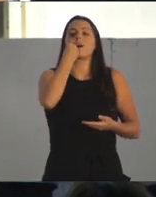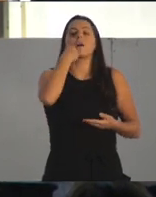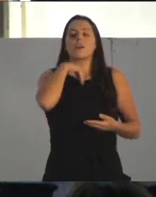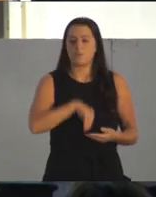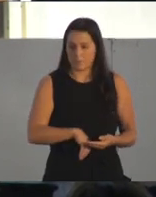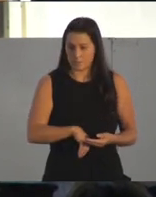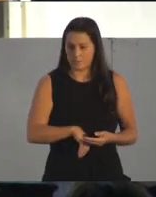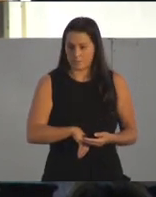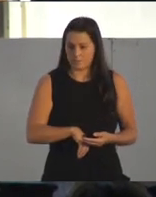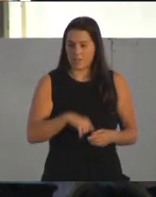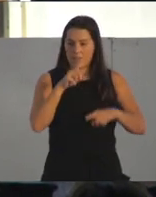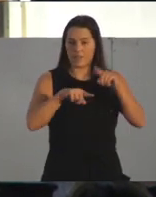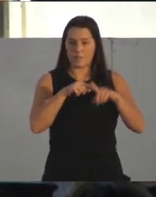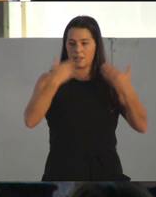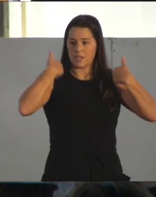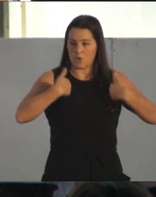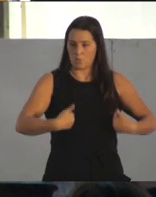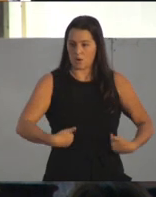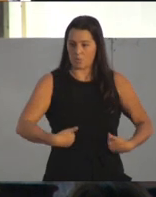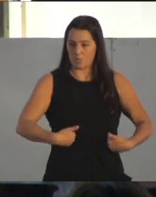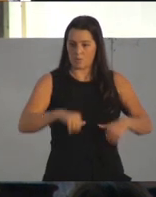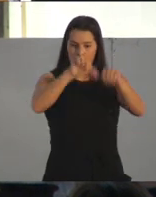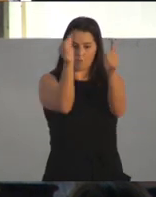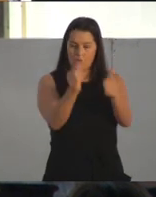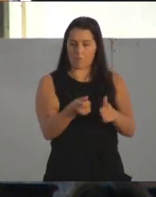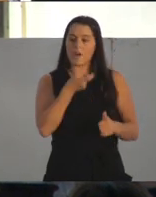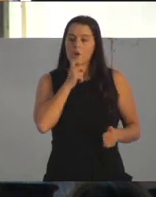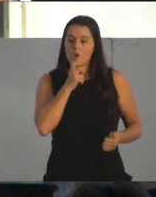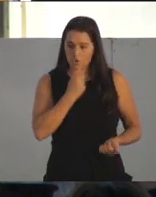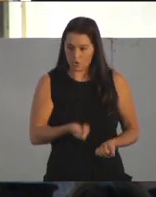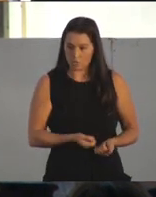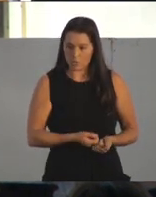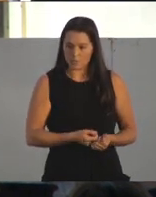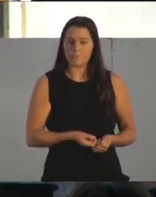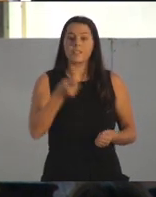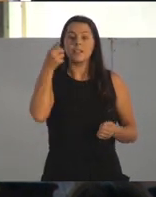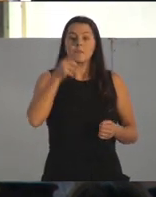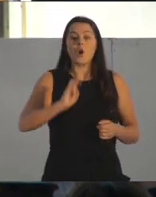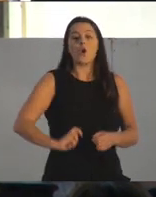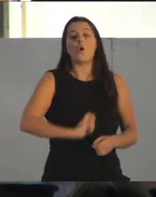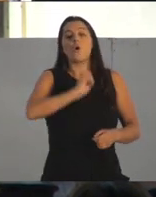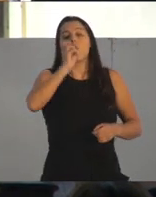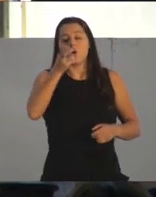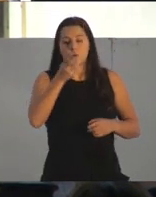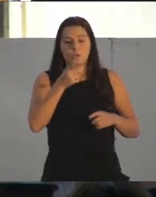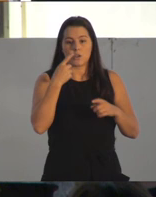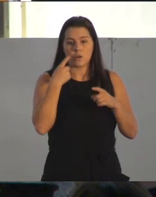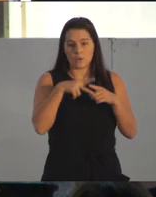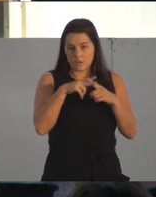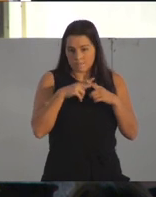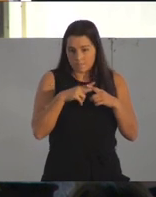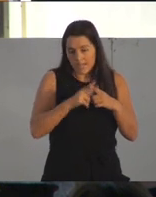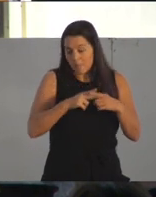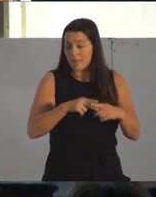el alimento que está bajando. Otras cosas que se hacen, también otros son ámbitos de actuación, es